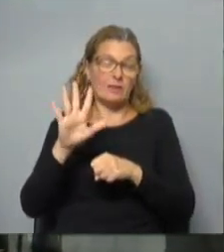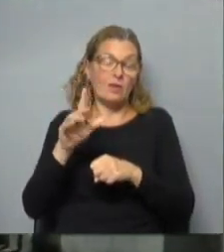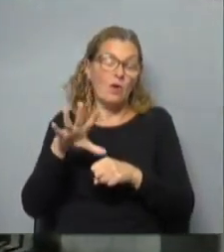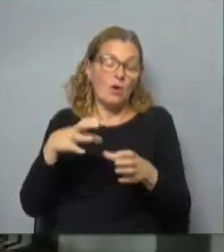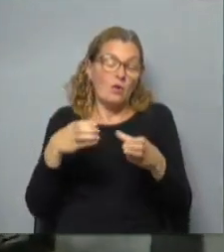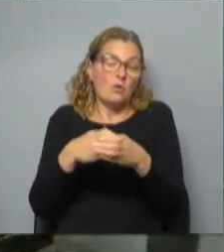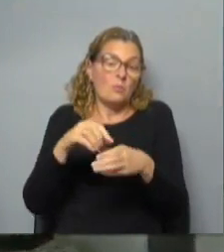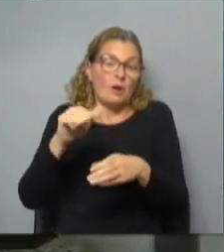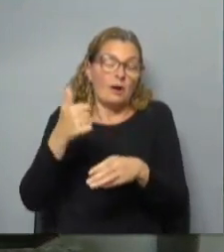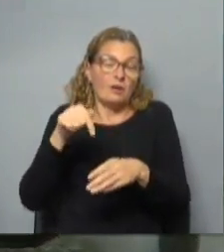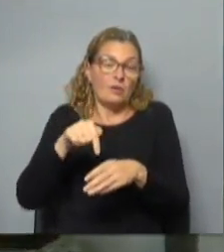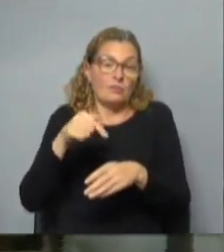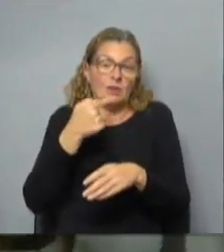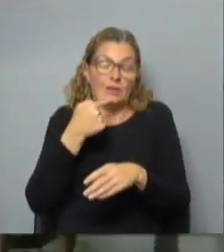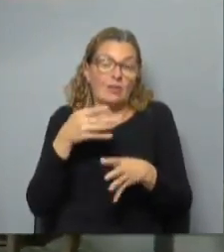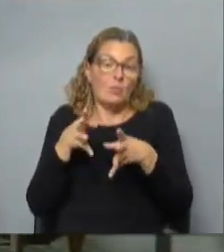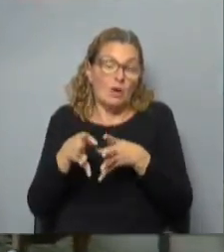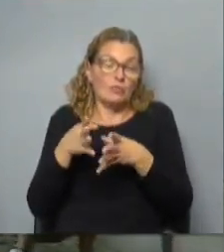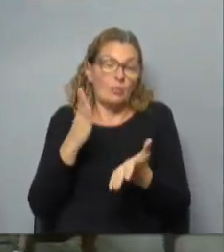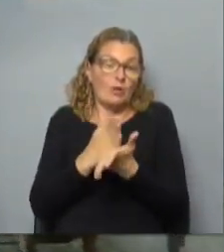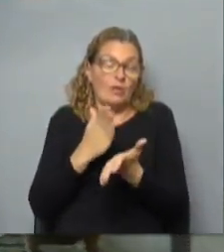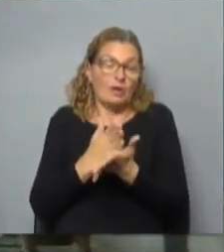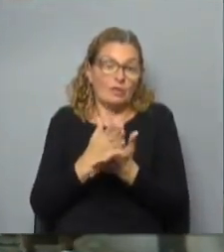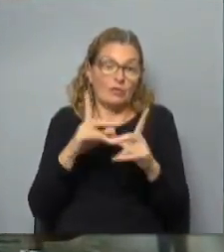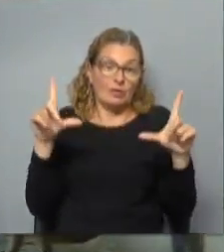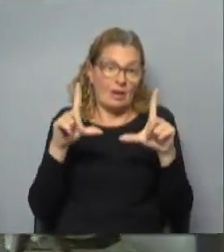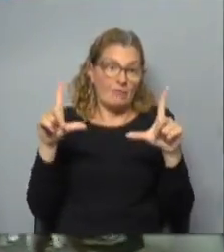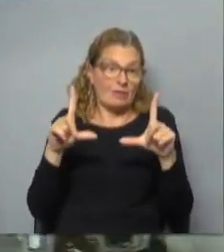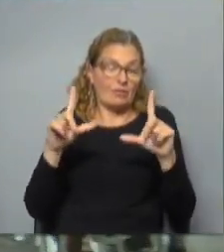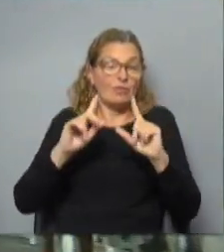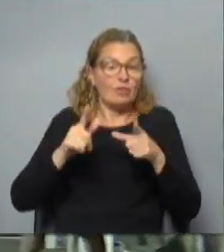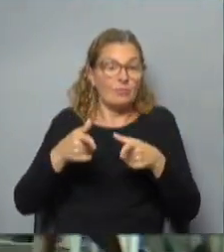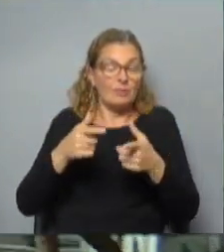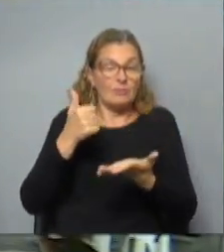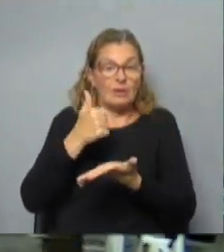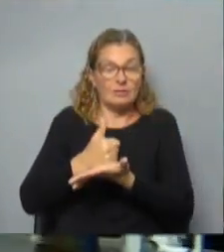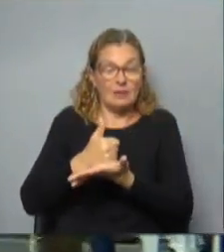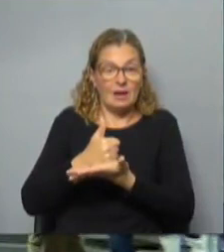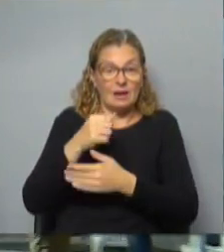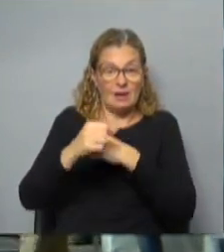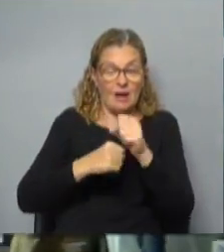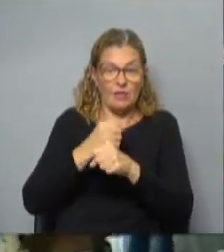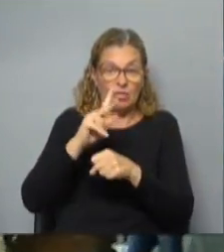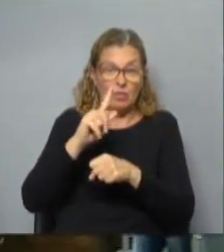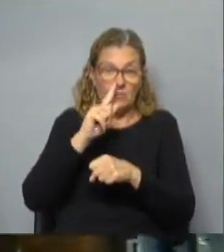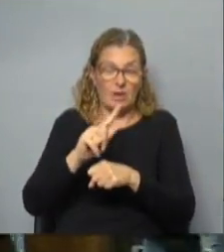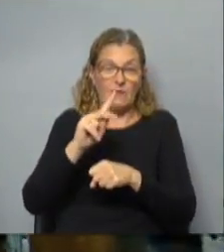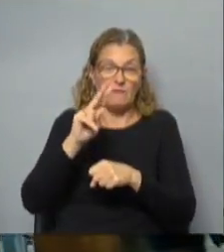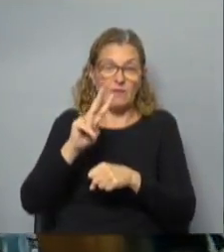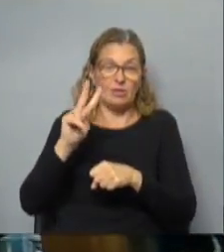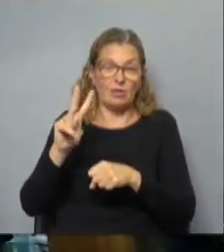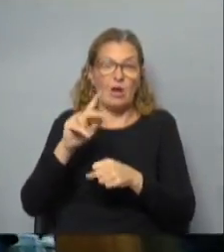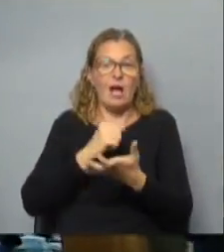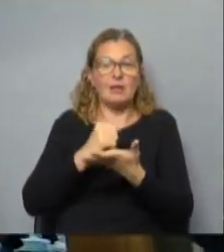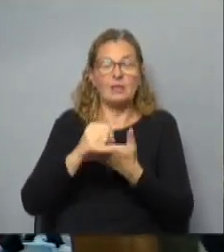ganador hoy va a dar esa lucha por los derechos de televisación porque va a estar en el período 2022 2026